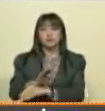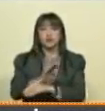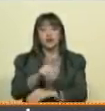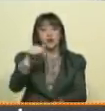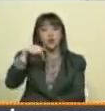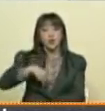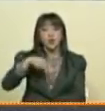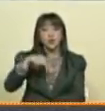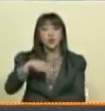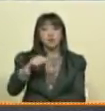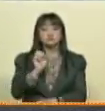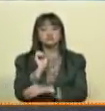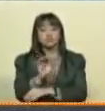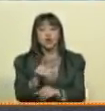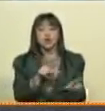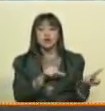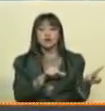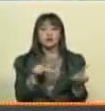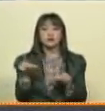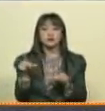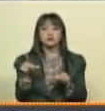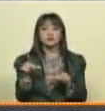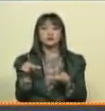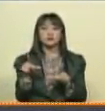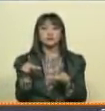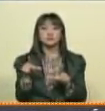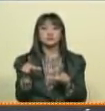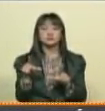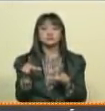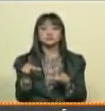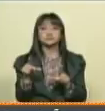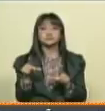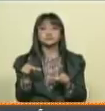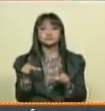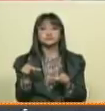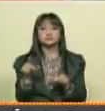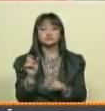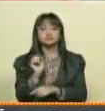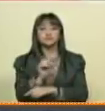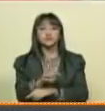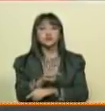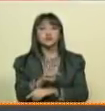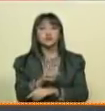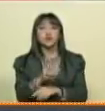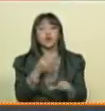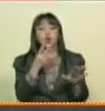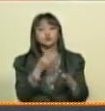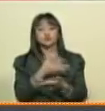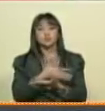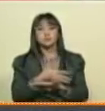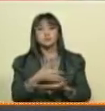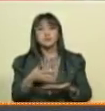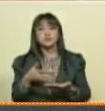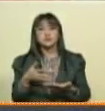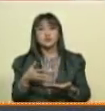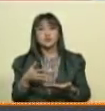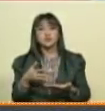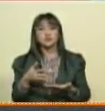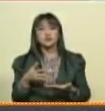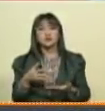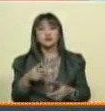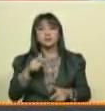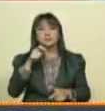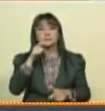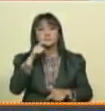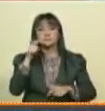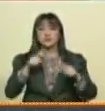hoy ya fueron depositados en el monedero patria esas 8 millones de...